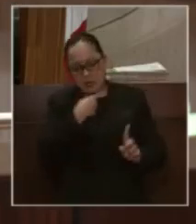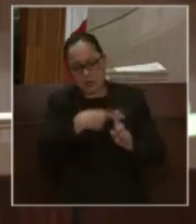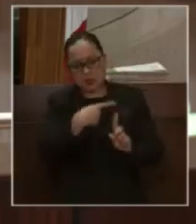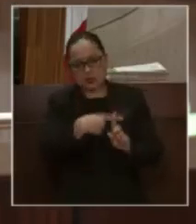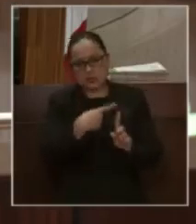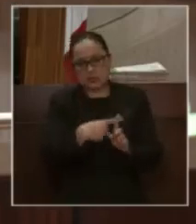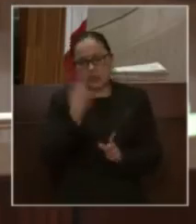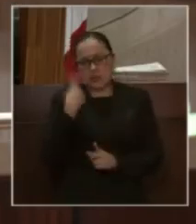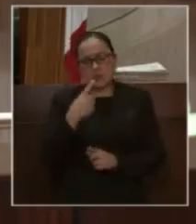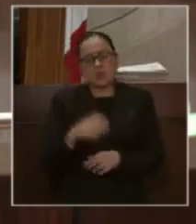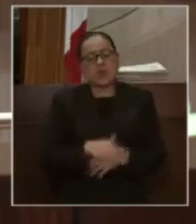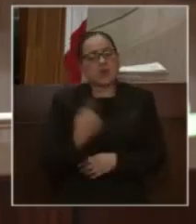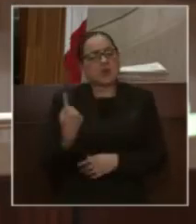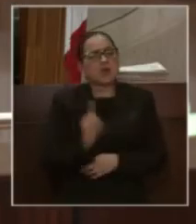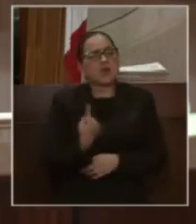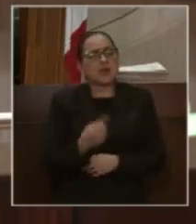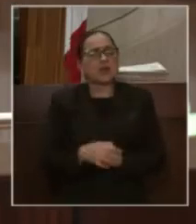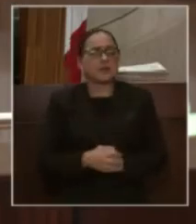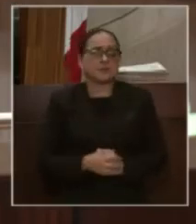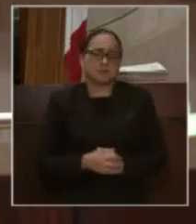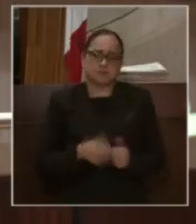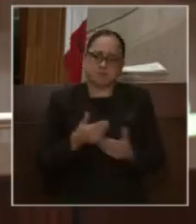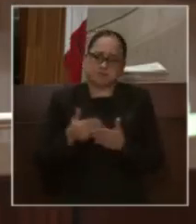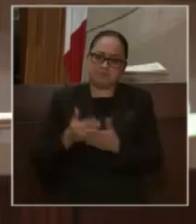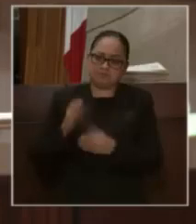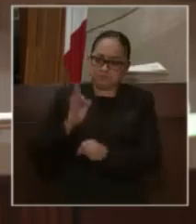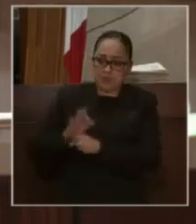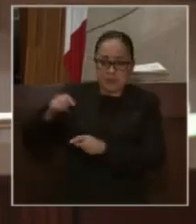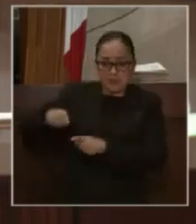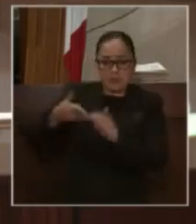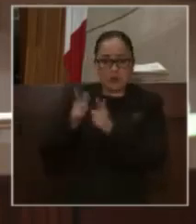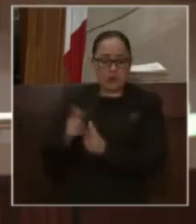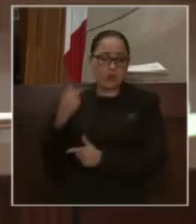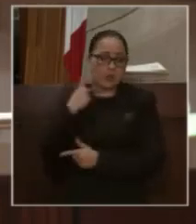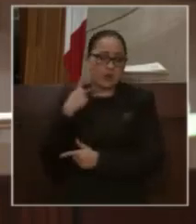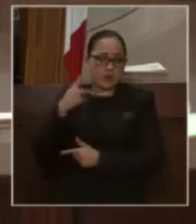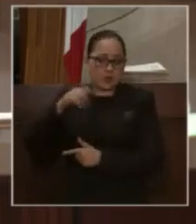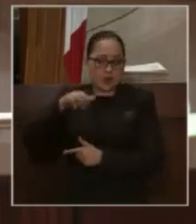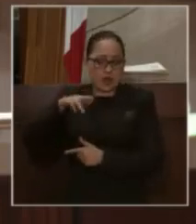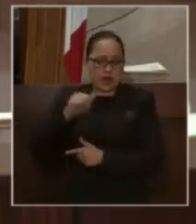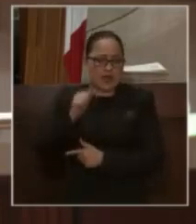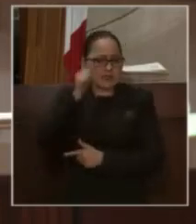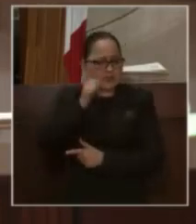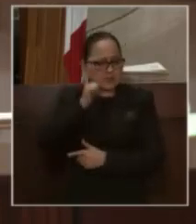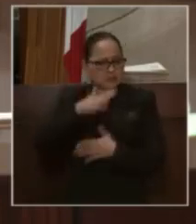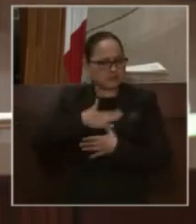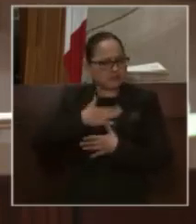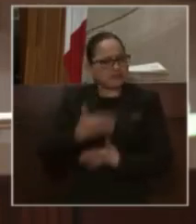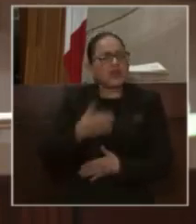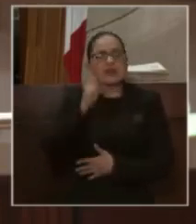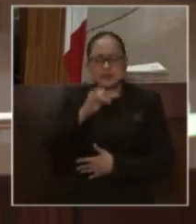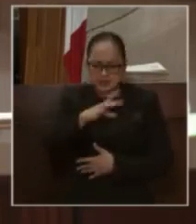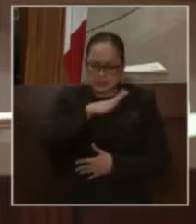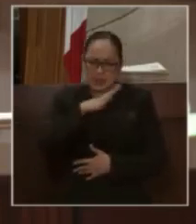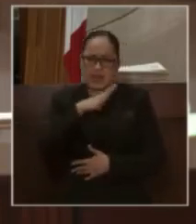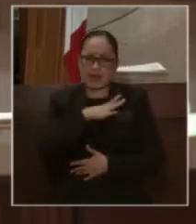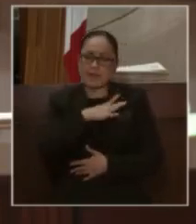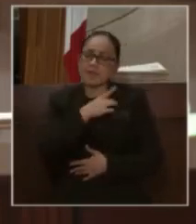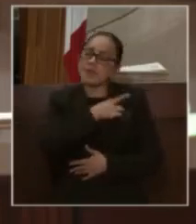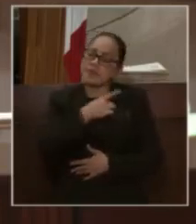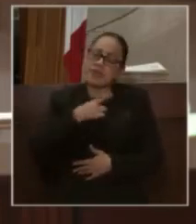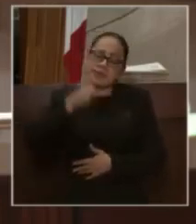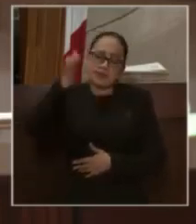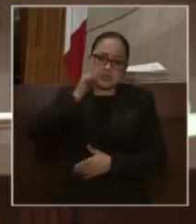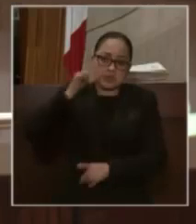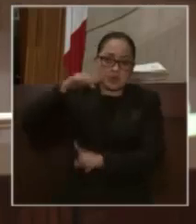favor de quien es sancionado, debe prevalecer, como ya se dijo, la